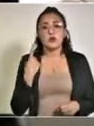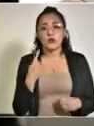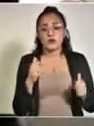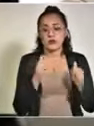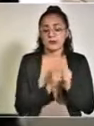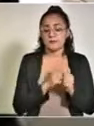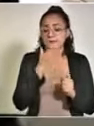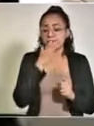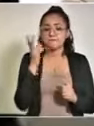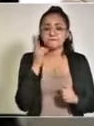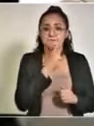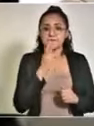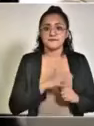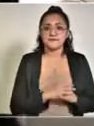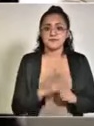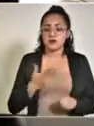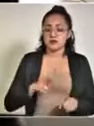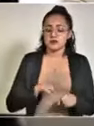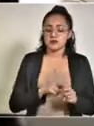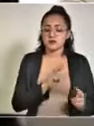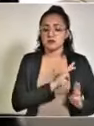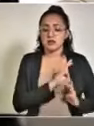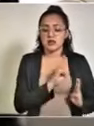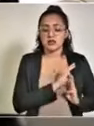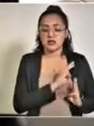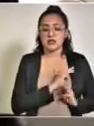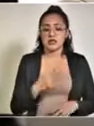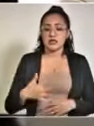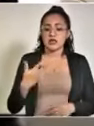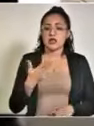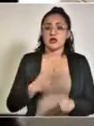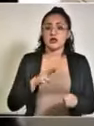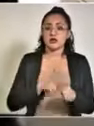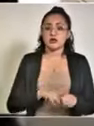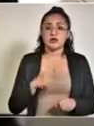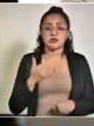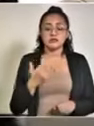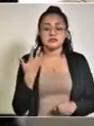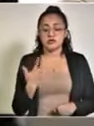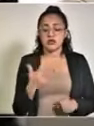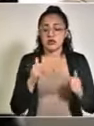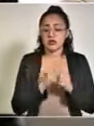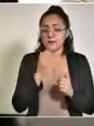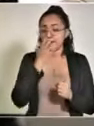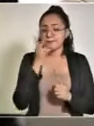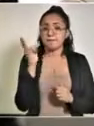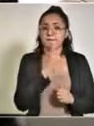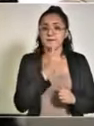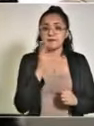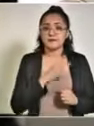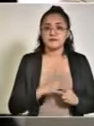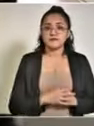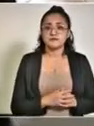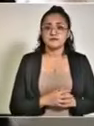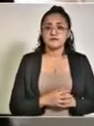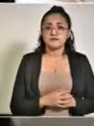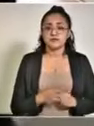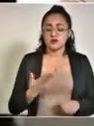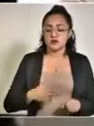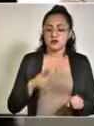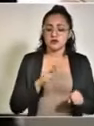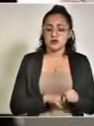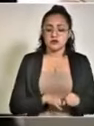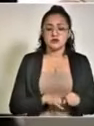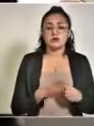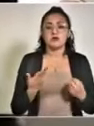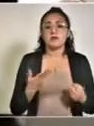con ventilación asistida. El Hospital Militar Regional, 15 hospitalizados y 5 con ventilación asistida. Los